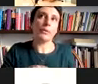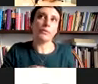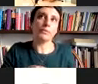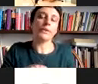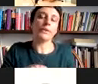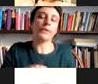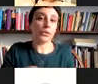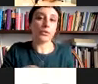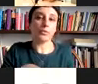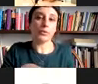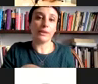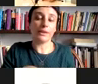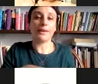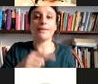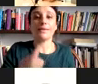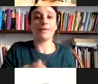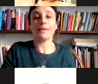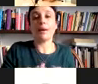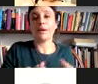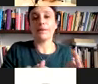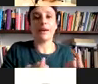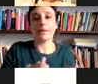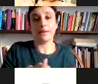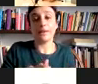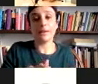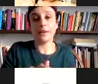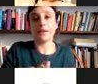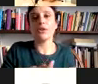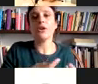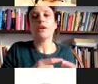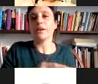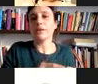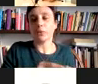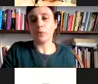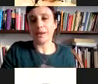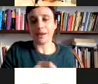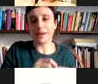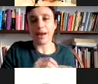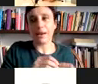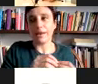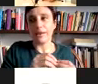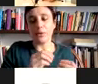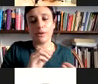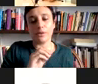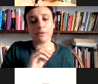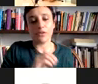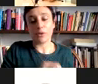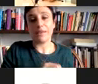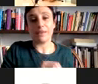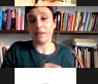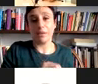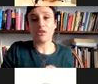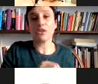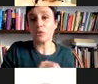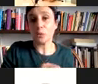da una intersección muy interesante entre discapacidad y género, que es única, genera unas formas